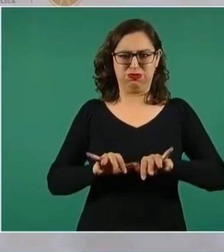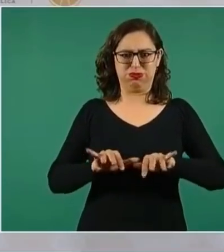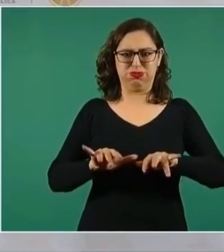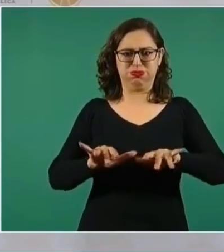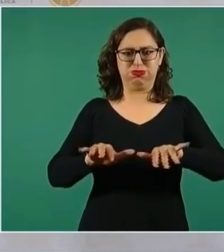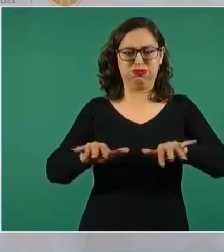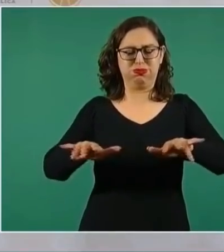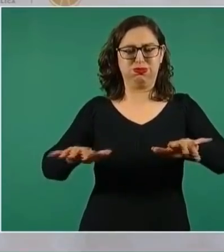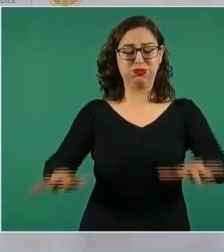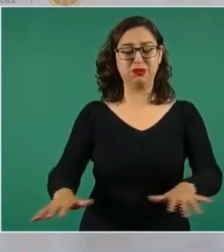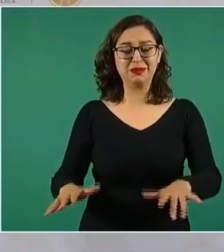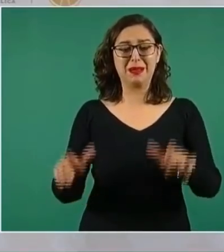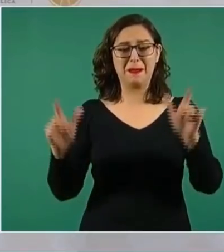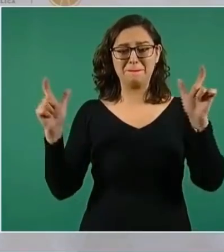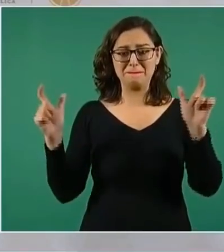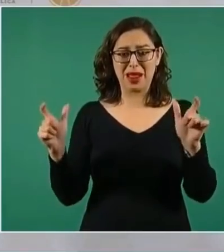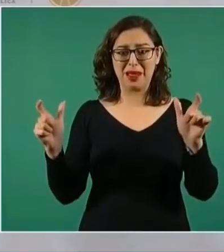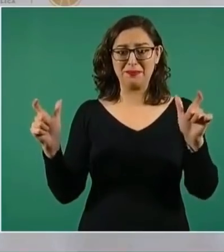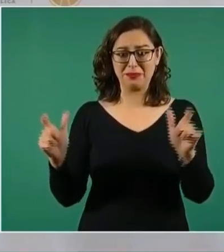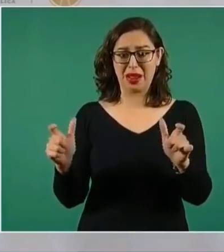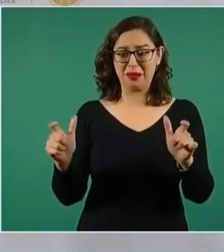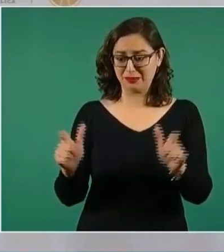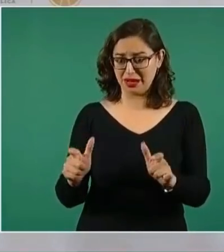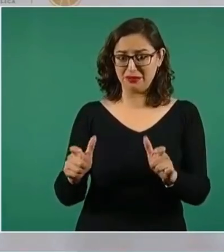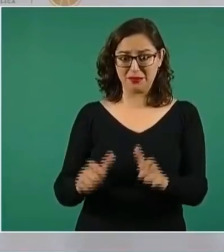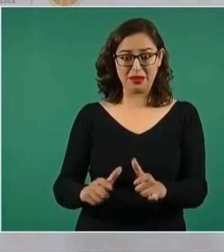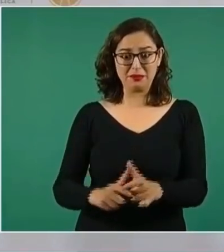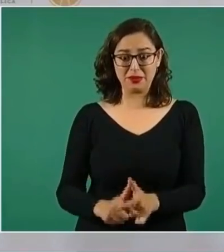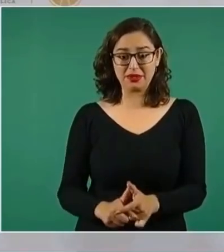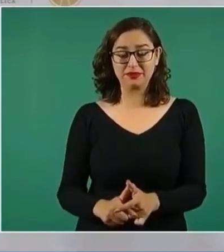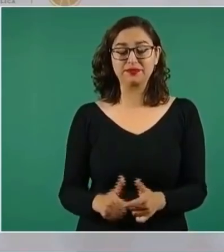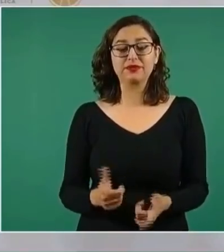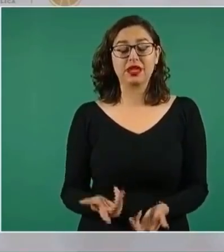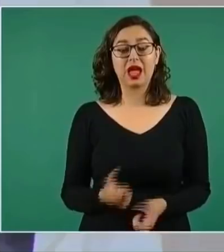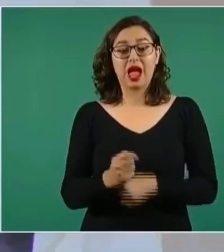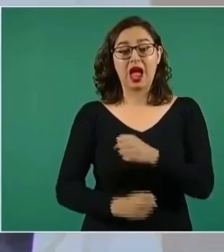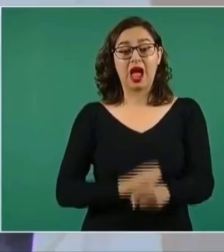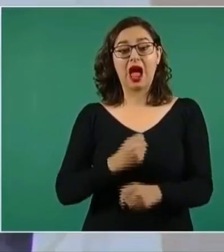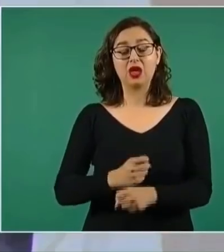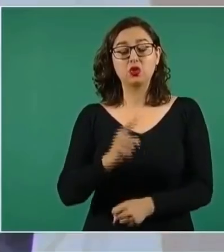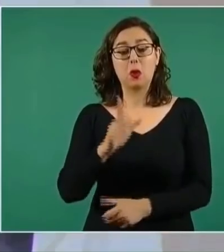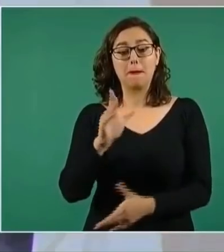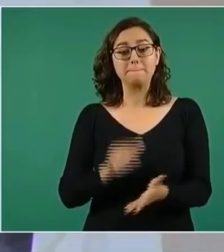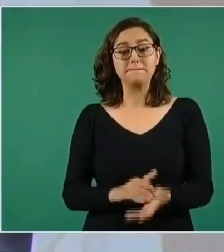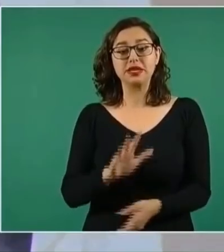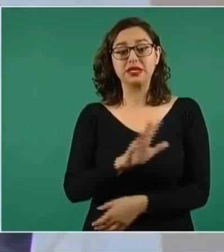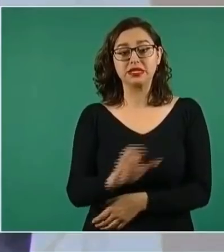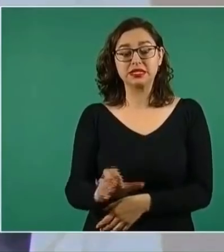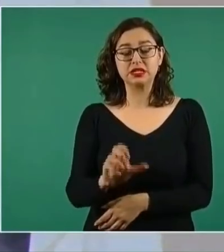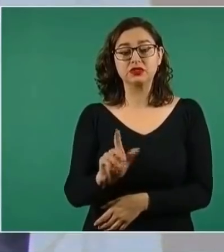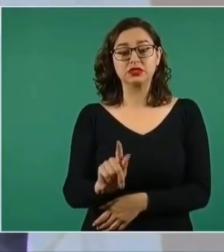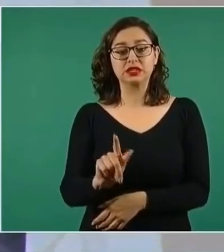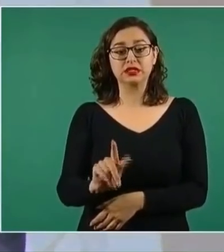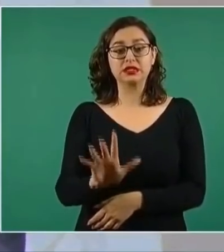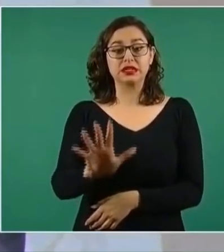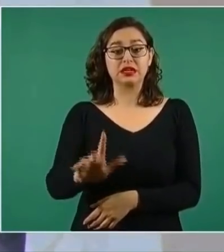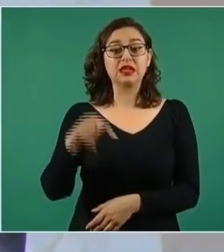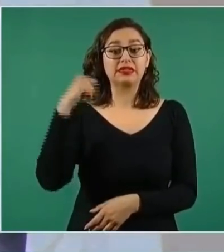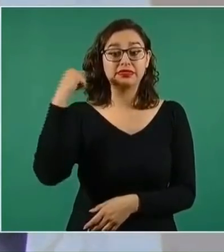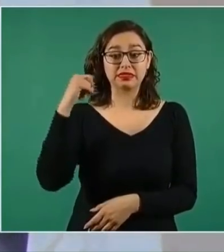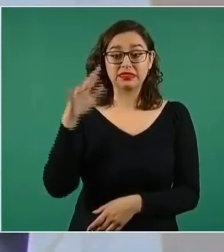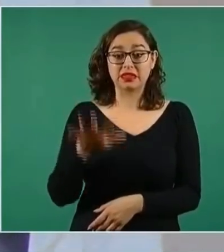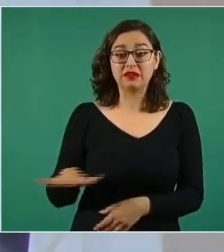y la población disminuyó con rapidez. Para 1575 Tabasco apenas